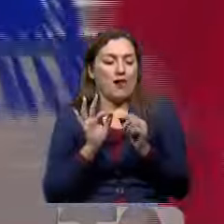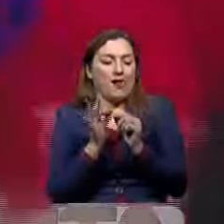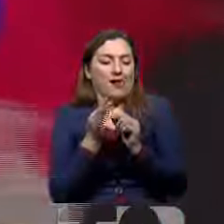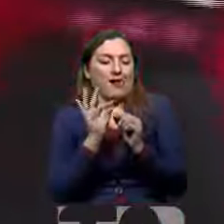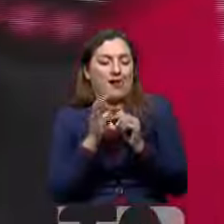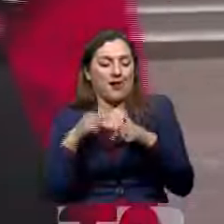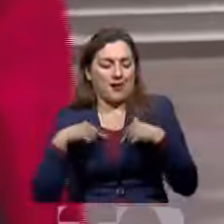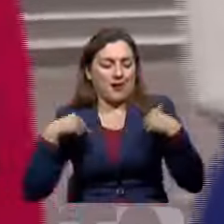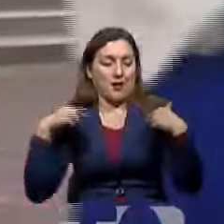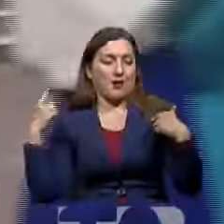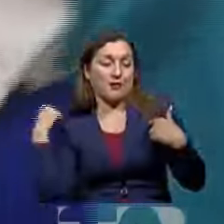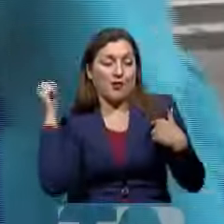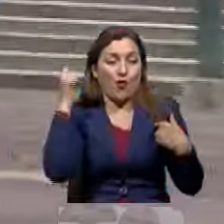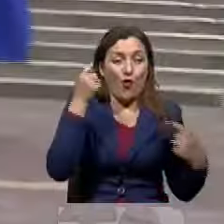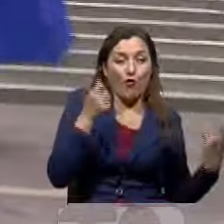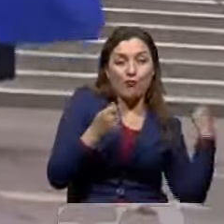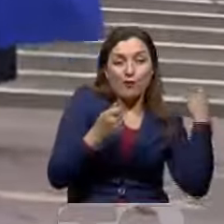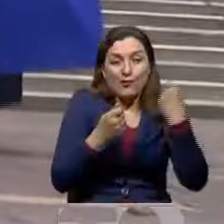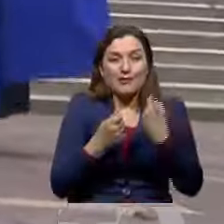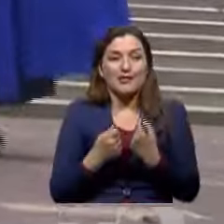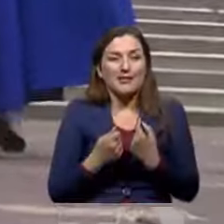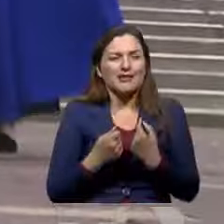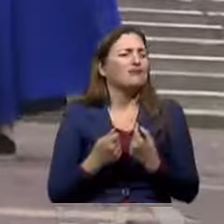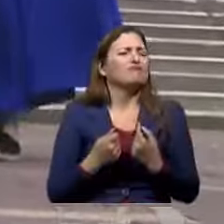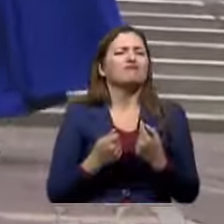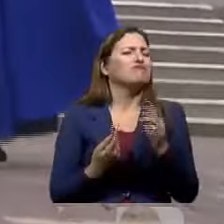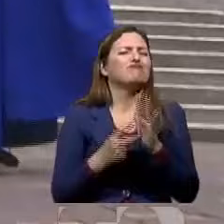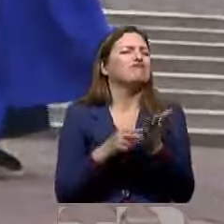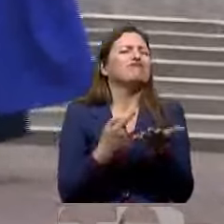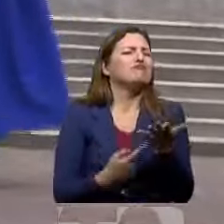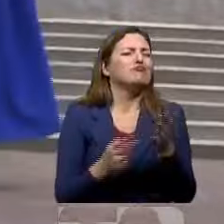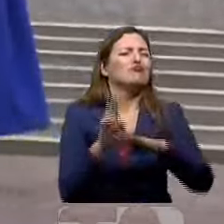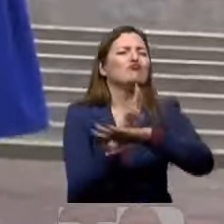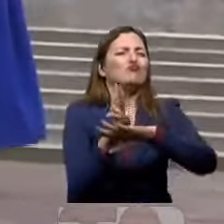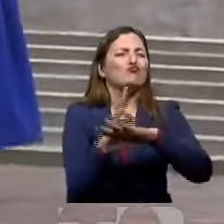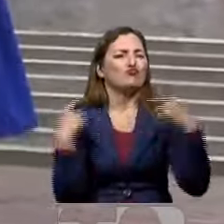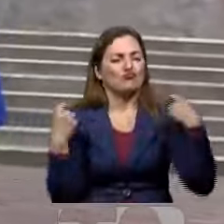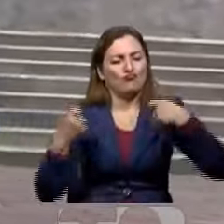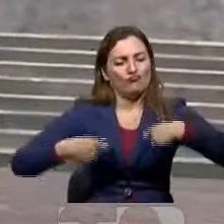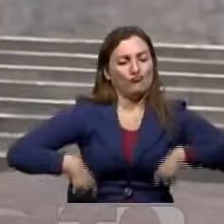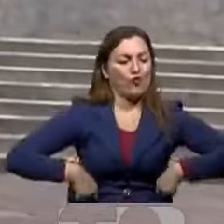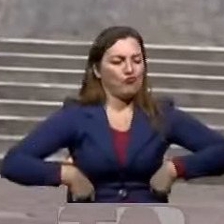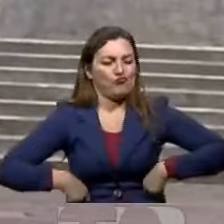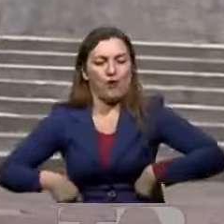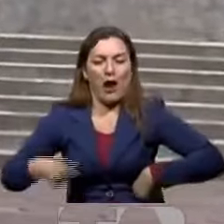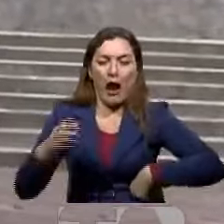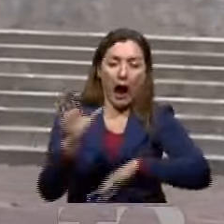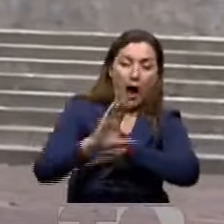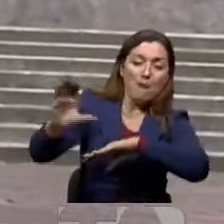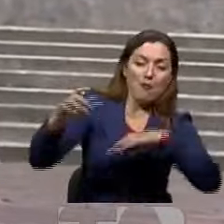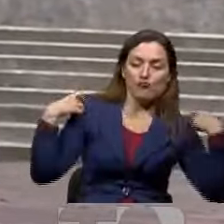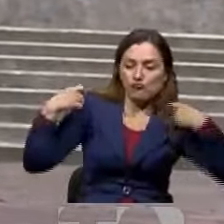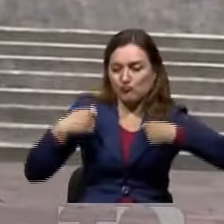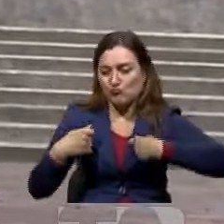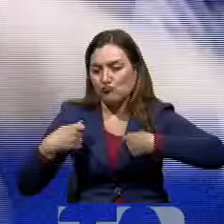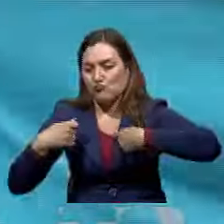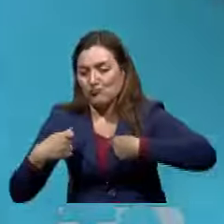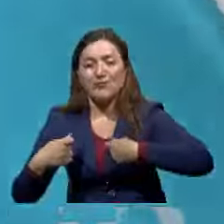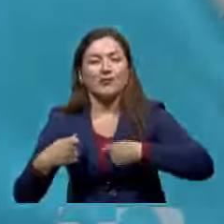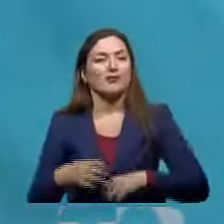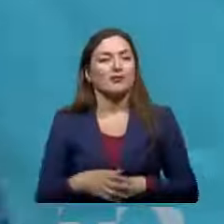una chalina, la cual nos sirve para llevar hacia los campos el